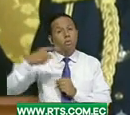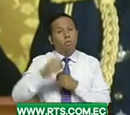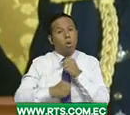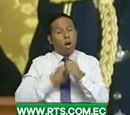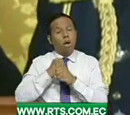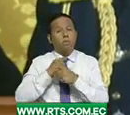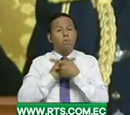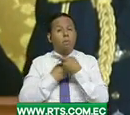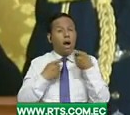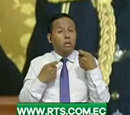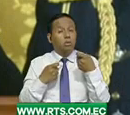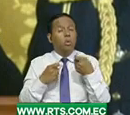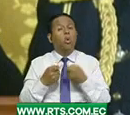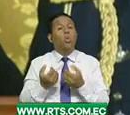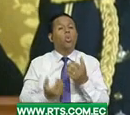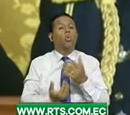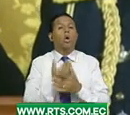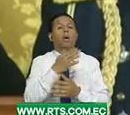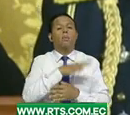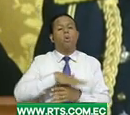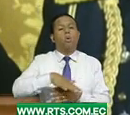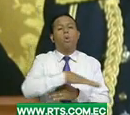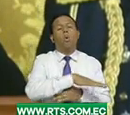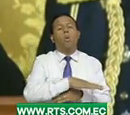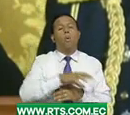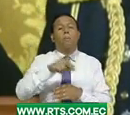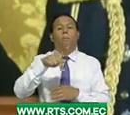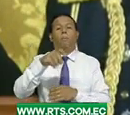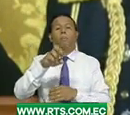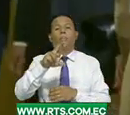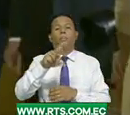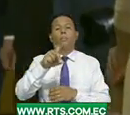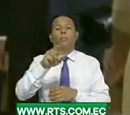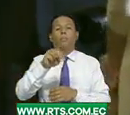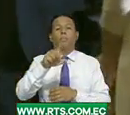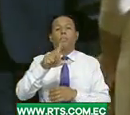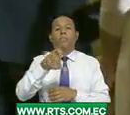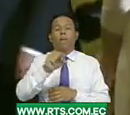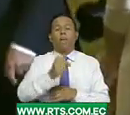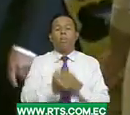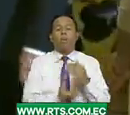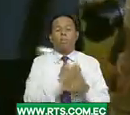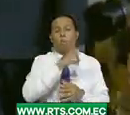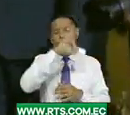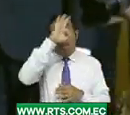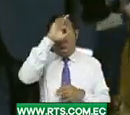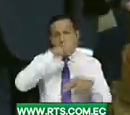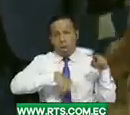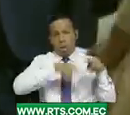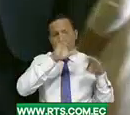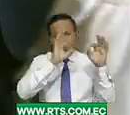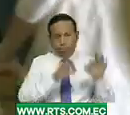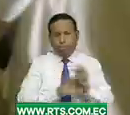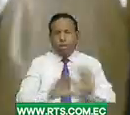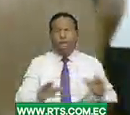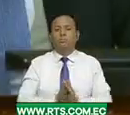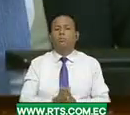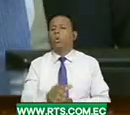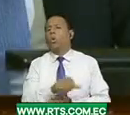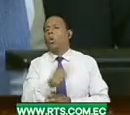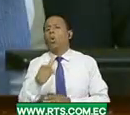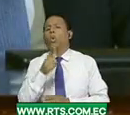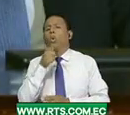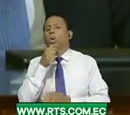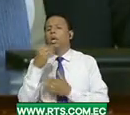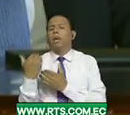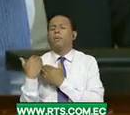famoso hospital de Pedernales, que a la tercera fue la vencida. Otro frente a ocupar la parte gubernamental estaría en la estrategia de